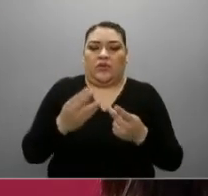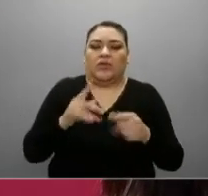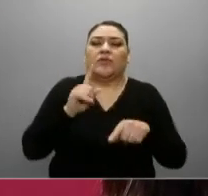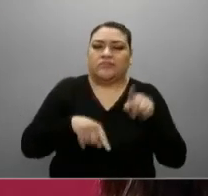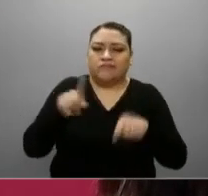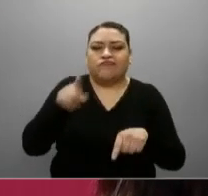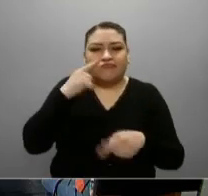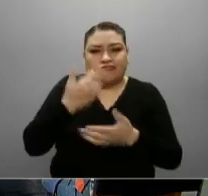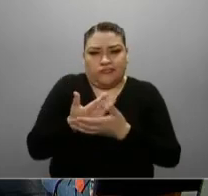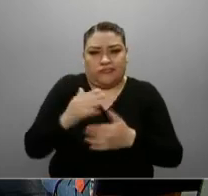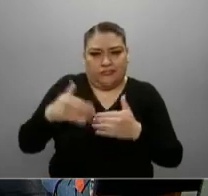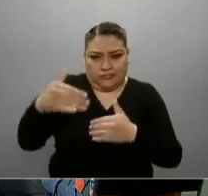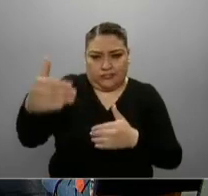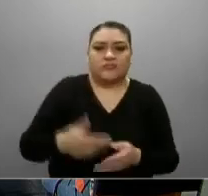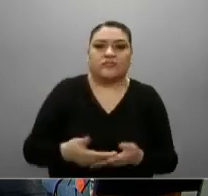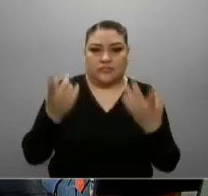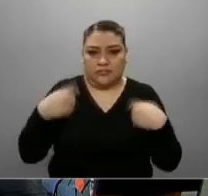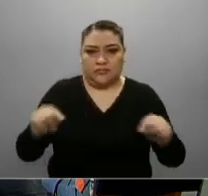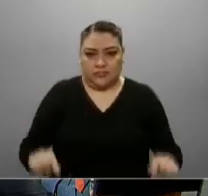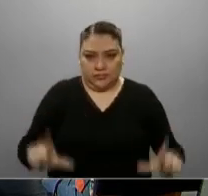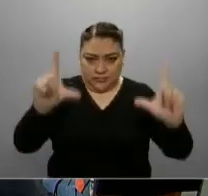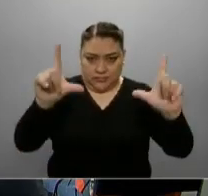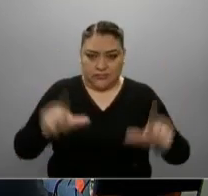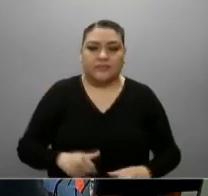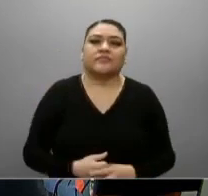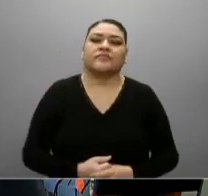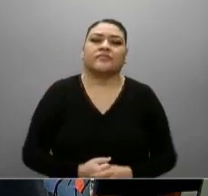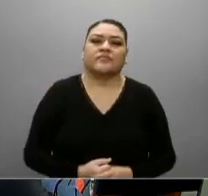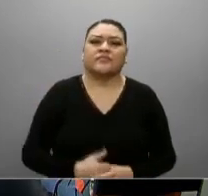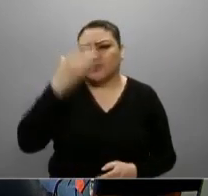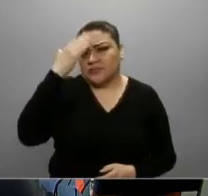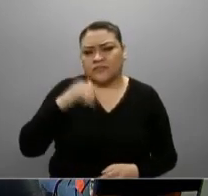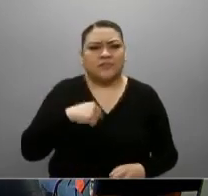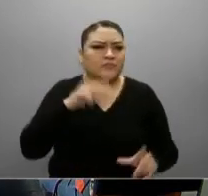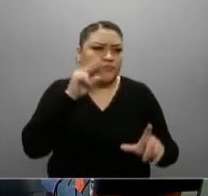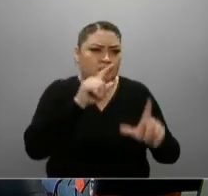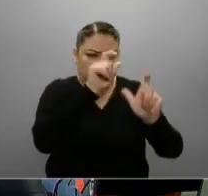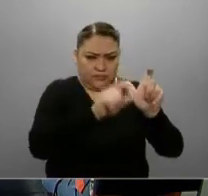entidades federativas. La siguiente, por favor. Cuando lo vemos por mortalidad,